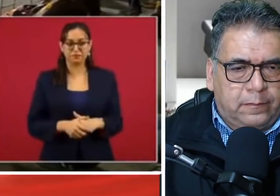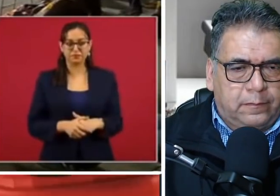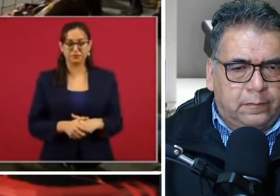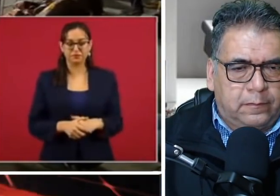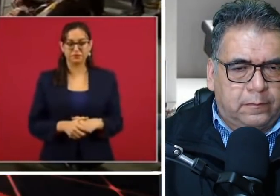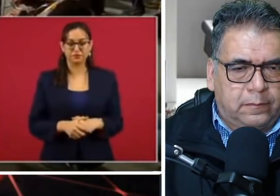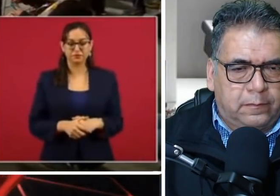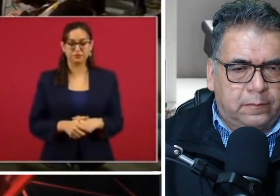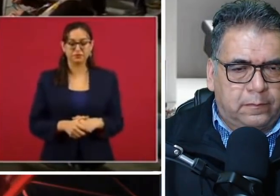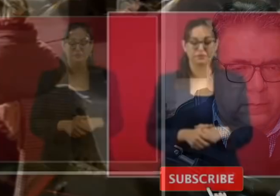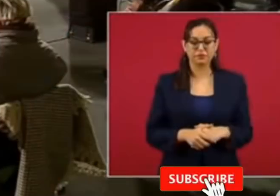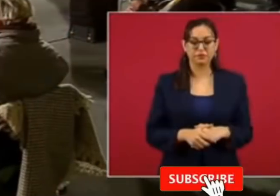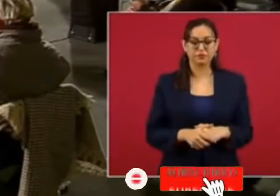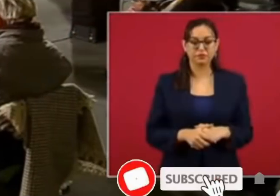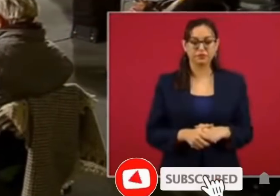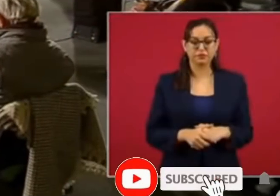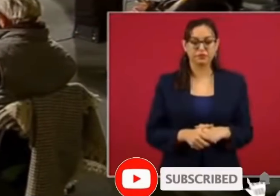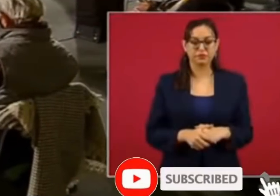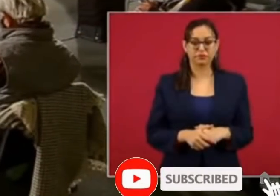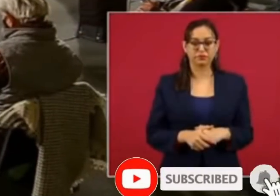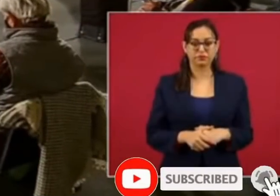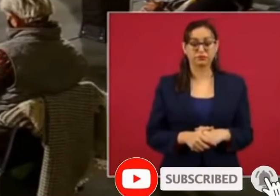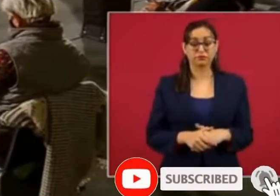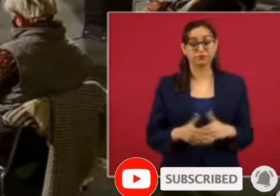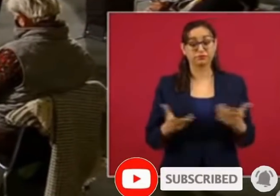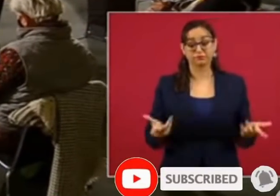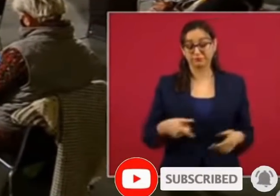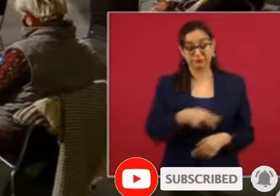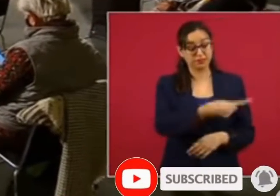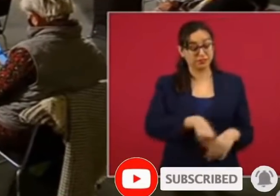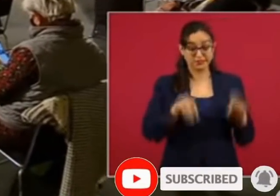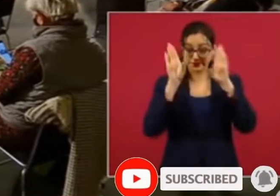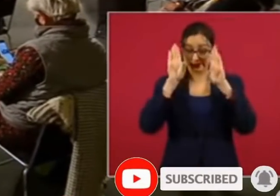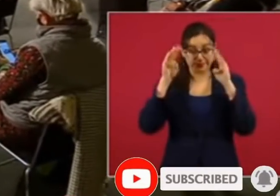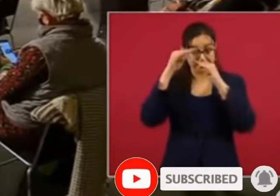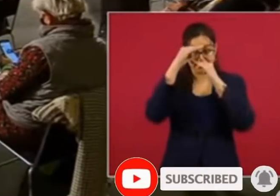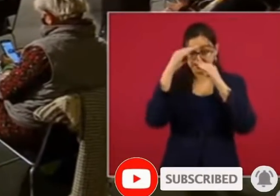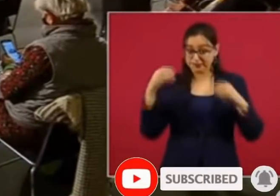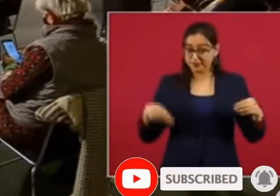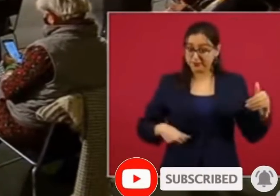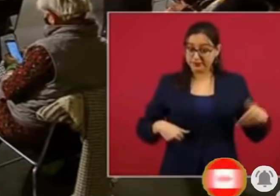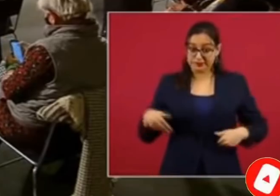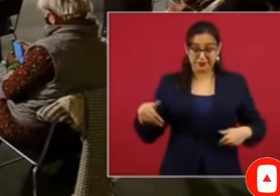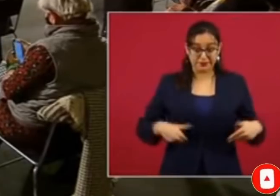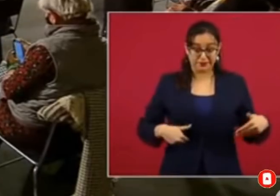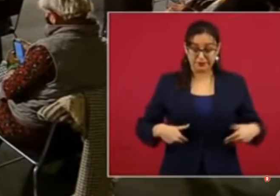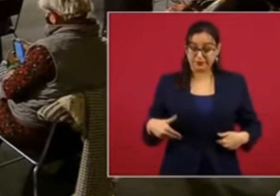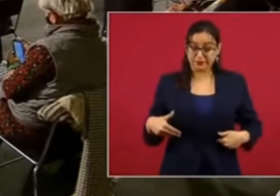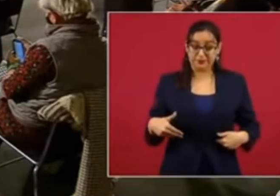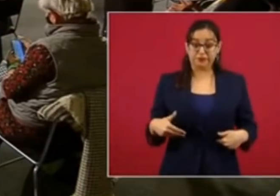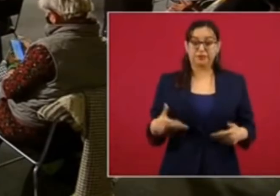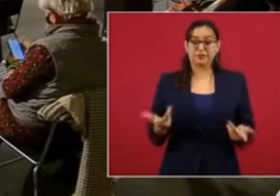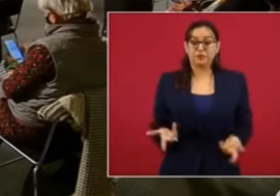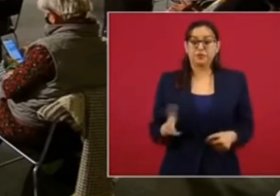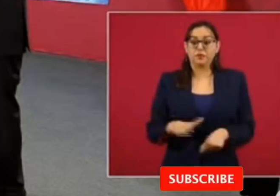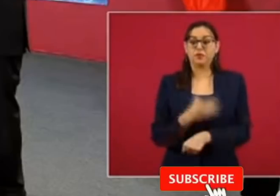sobre la inconformidad que tienen los conservadores, porque se está fortaleciendo a la